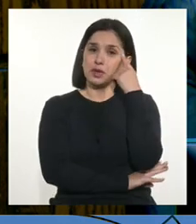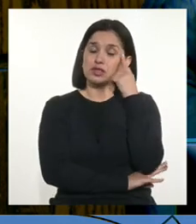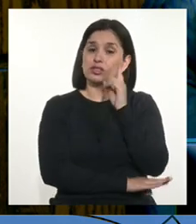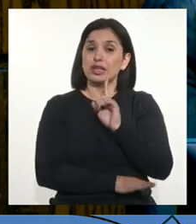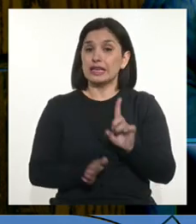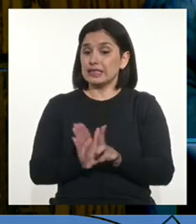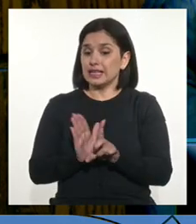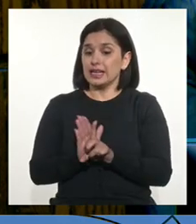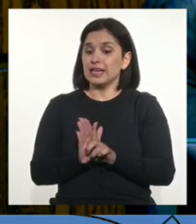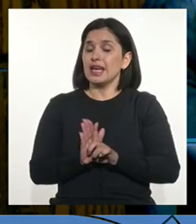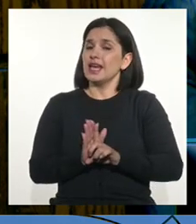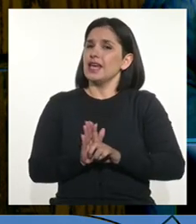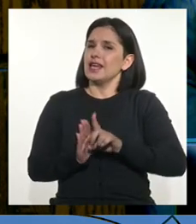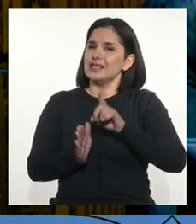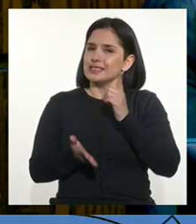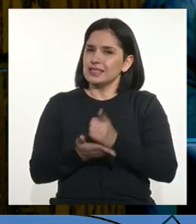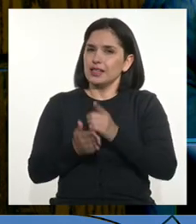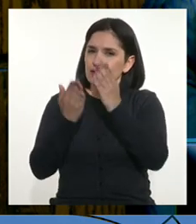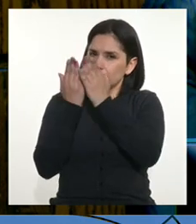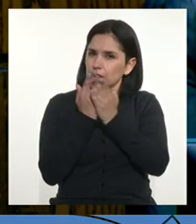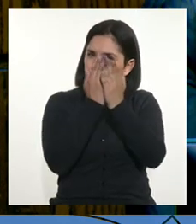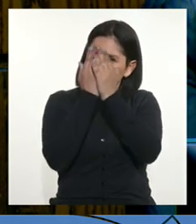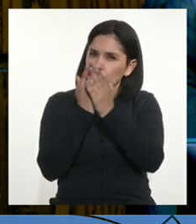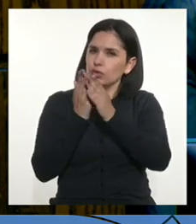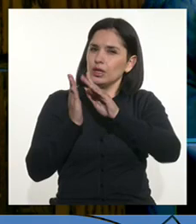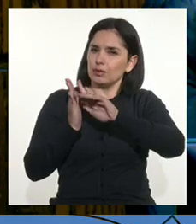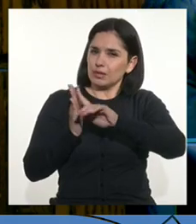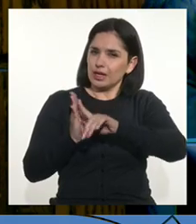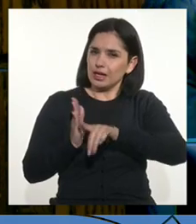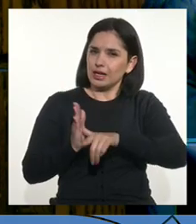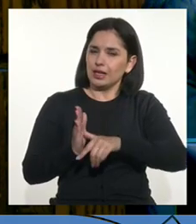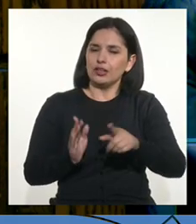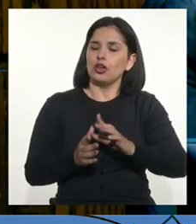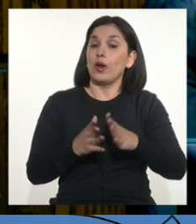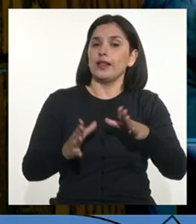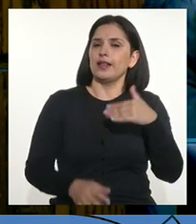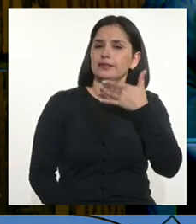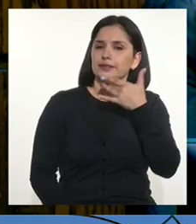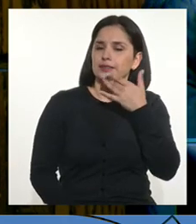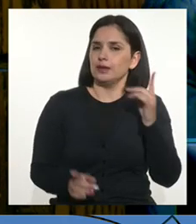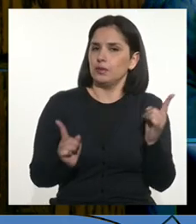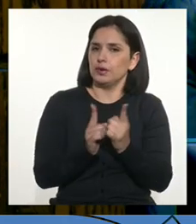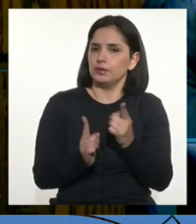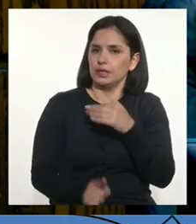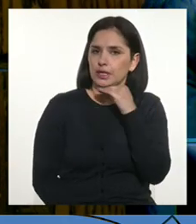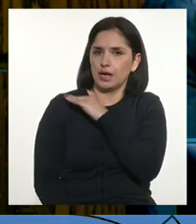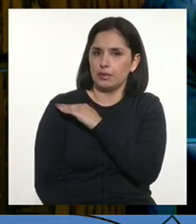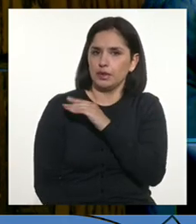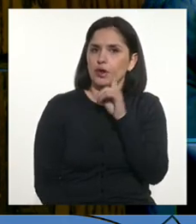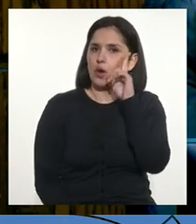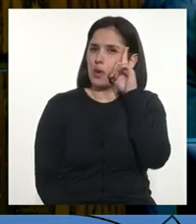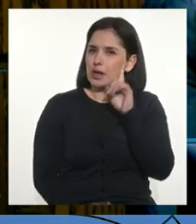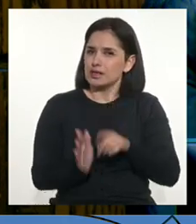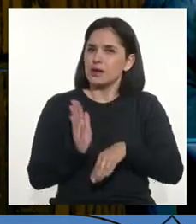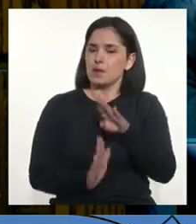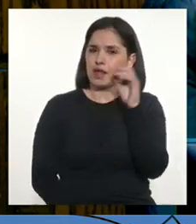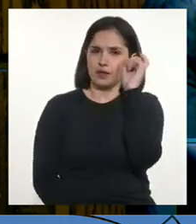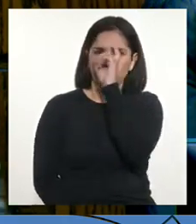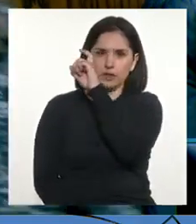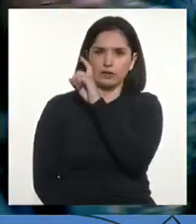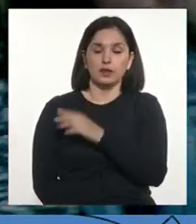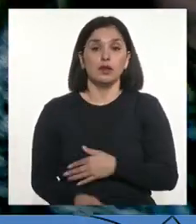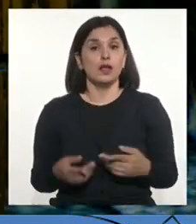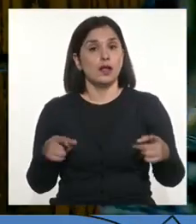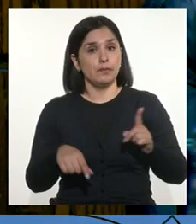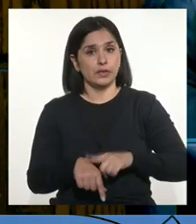esta ley debe ser estudiada con mucha calma presidente no es tan simplificadoras es bastante puede ser bastante más compleja y al mismo